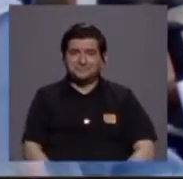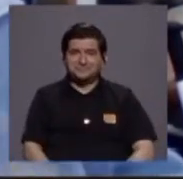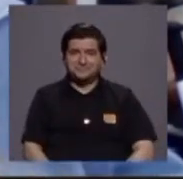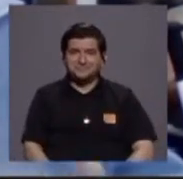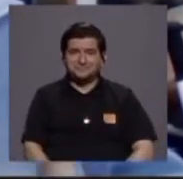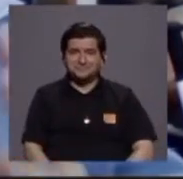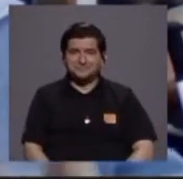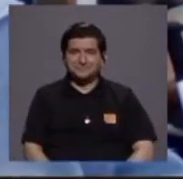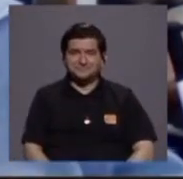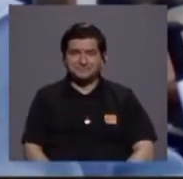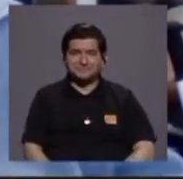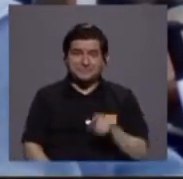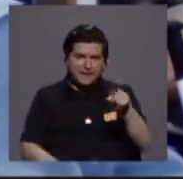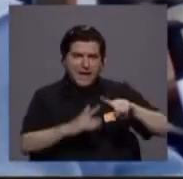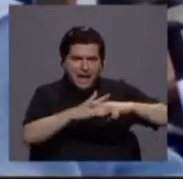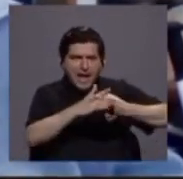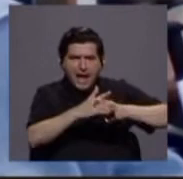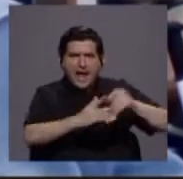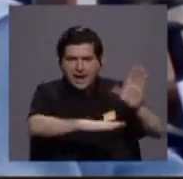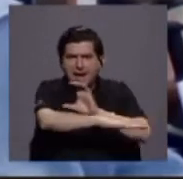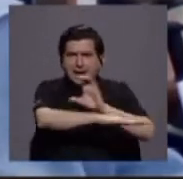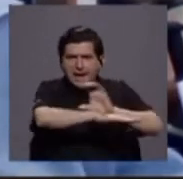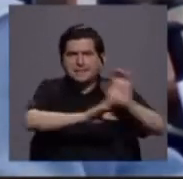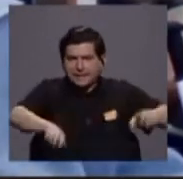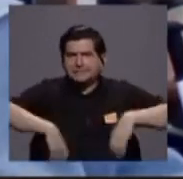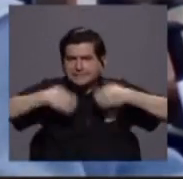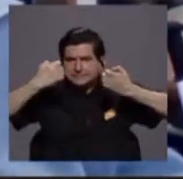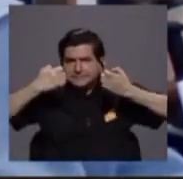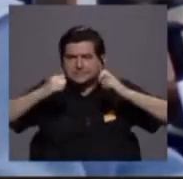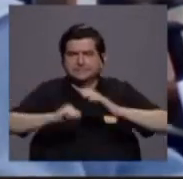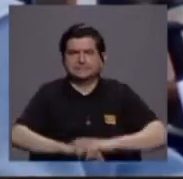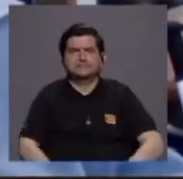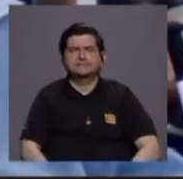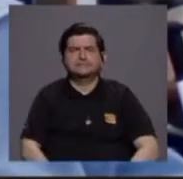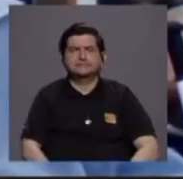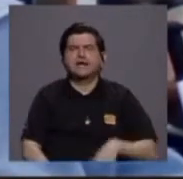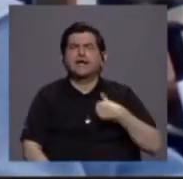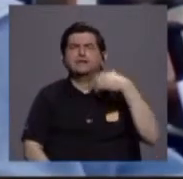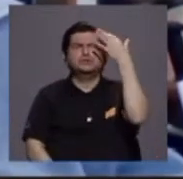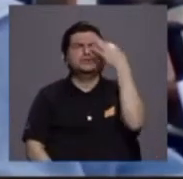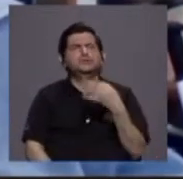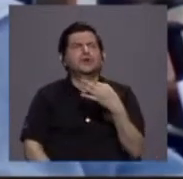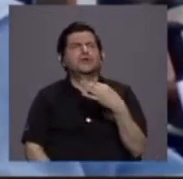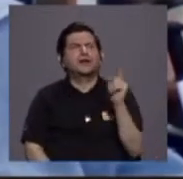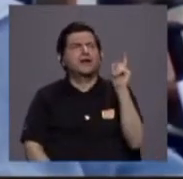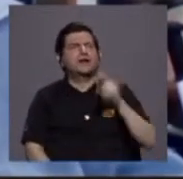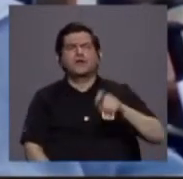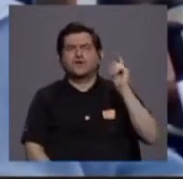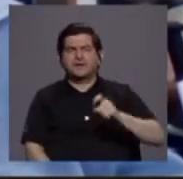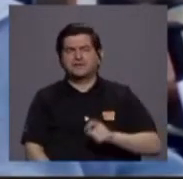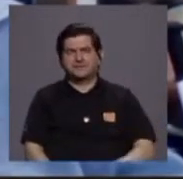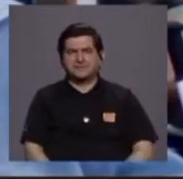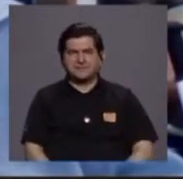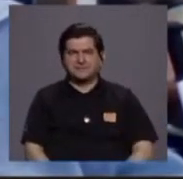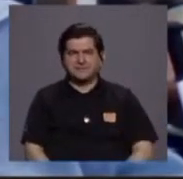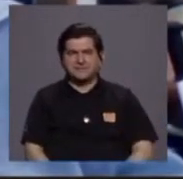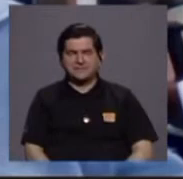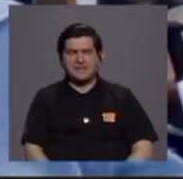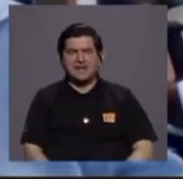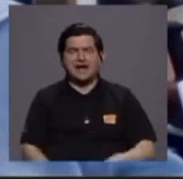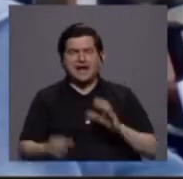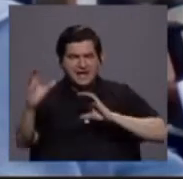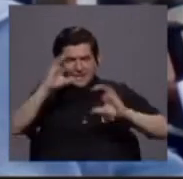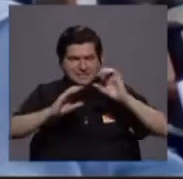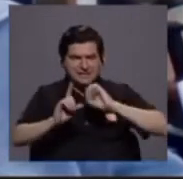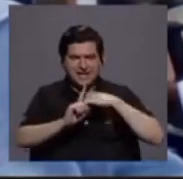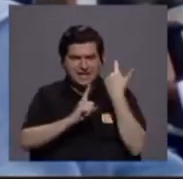pues, estas herramientas computacionales, y creo yo de ahí la necesidad de que los estudiantes en ciencias sociales y en